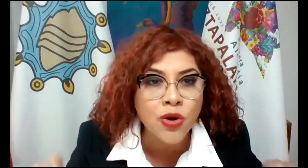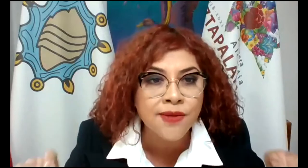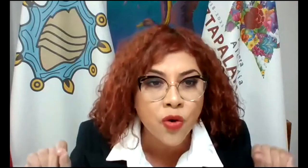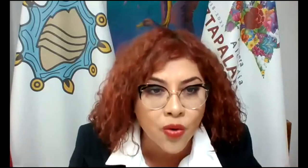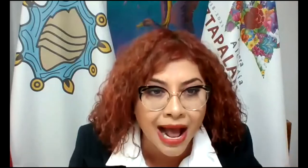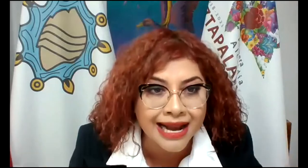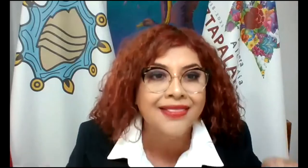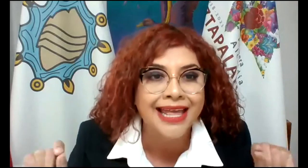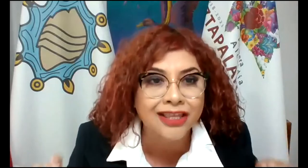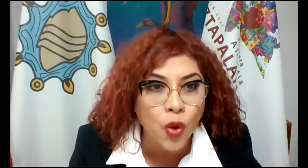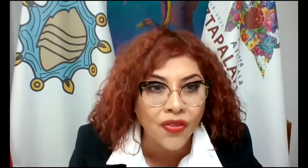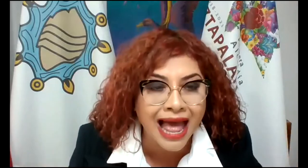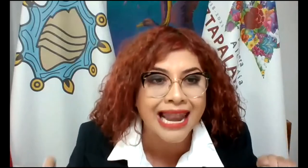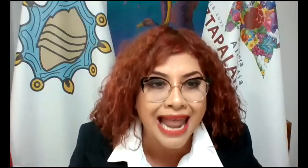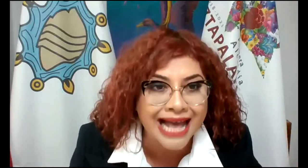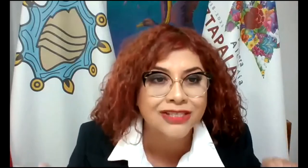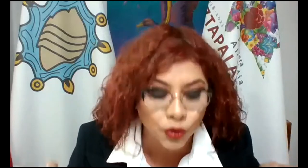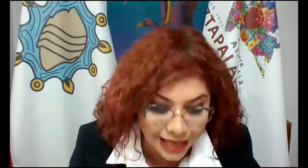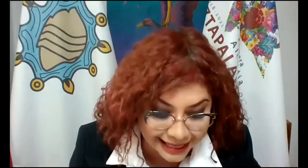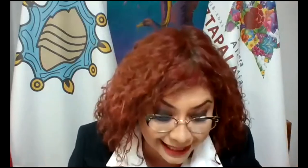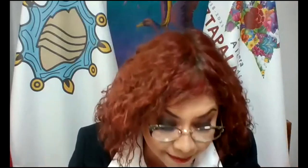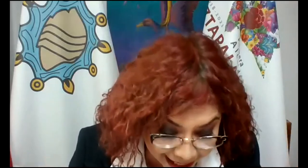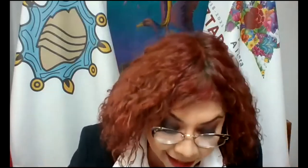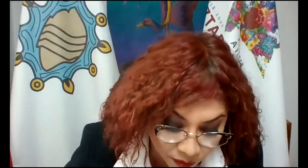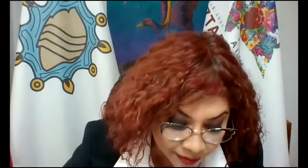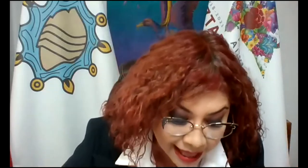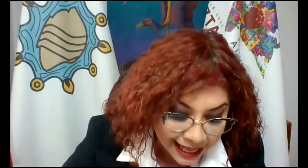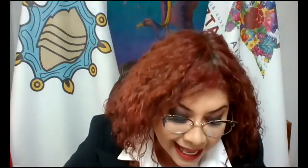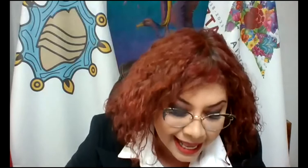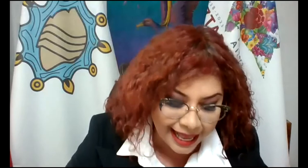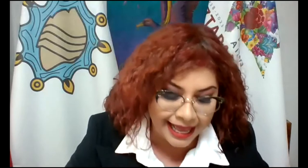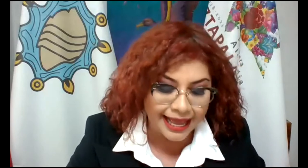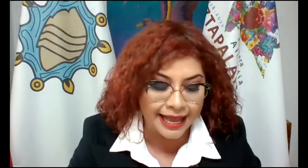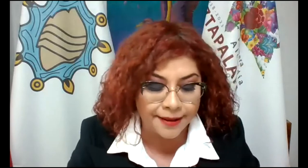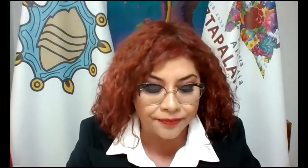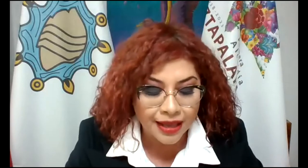en último lugar de toda la Ciudad de México. Y